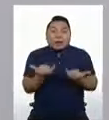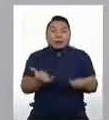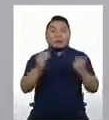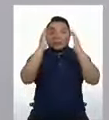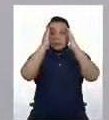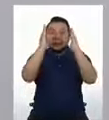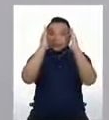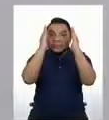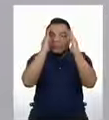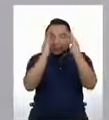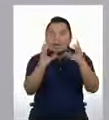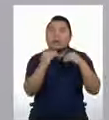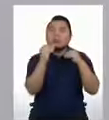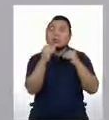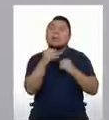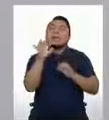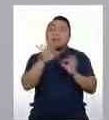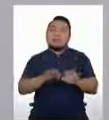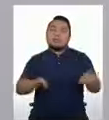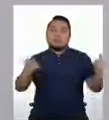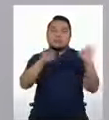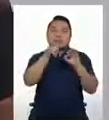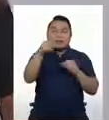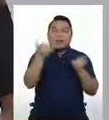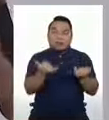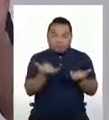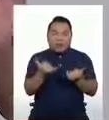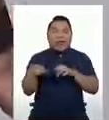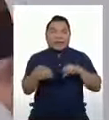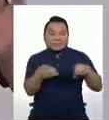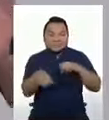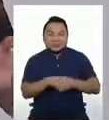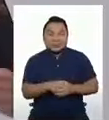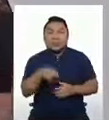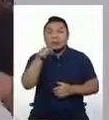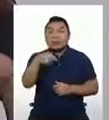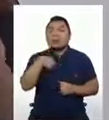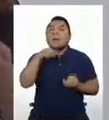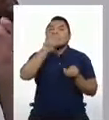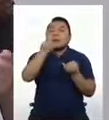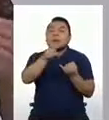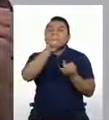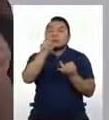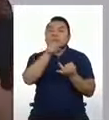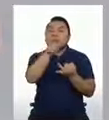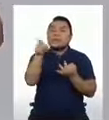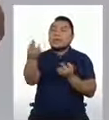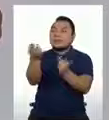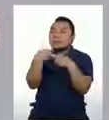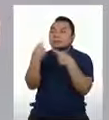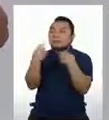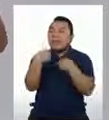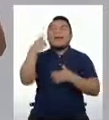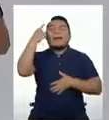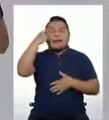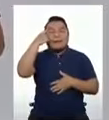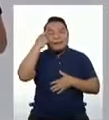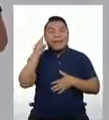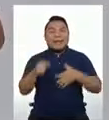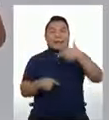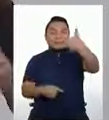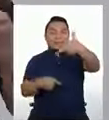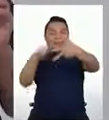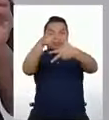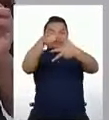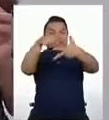atención porque lo que viene es importante para el reto de hoy. Al responder las preguntas, hemos podido identificar las 3 partes de